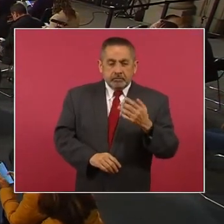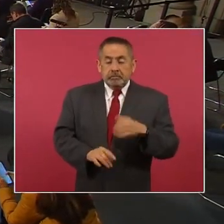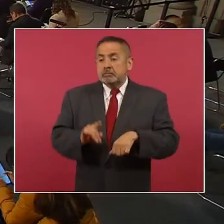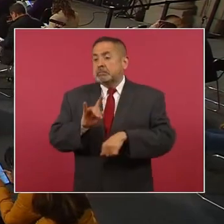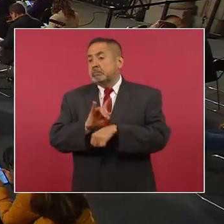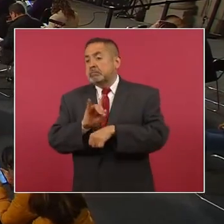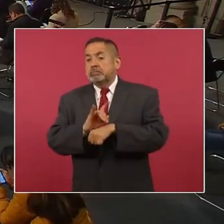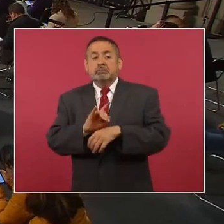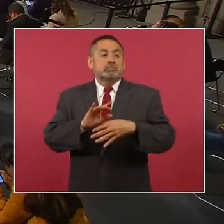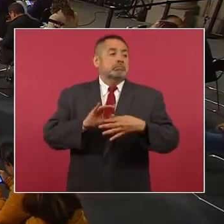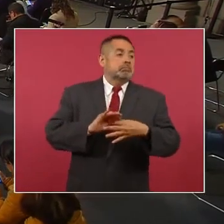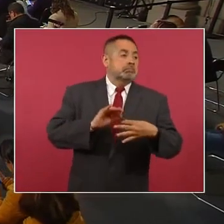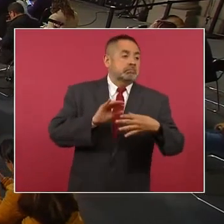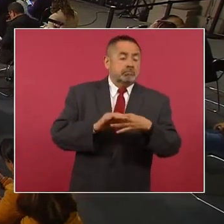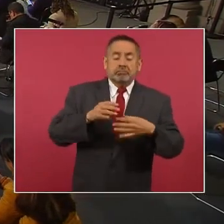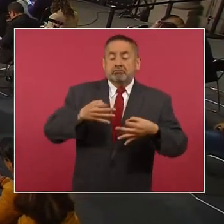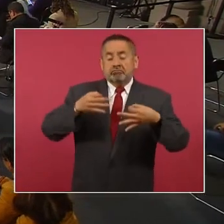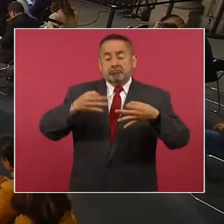aspirantes a fifí o a